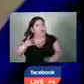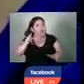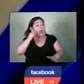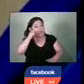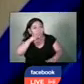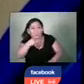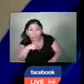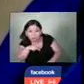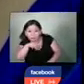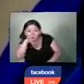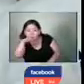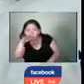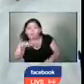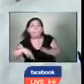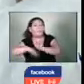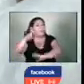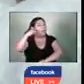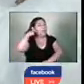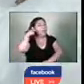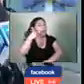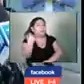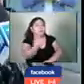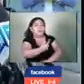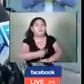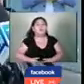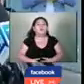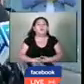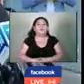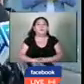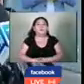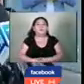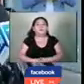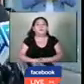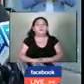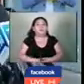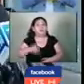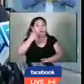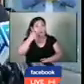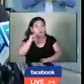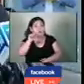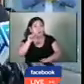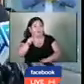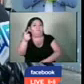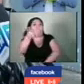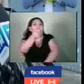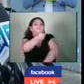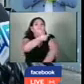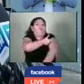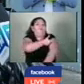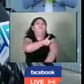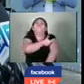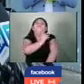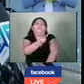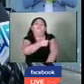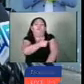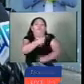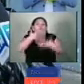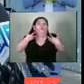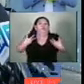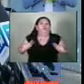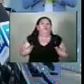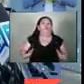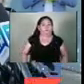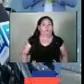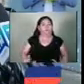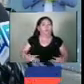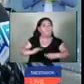priorizaría a personas inmunodeprimidas. Cuando usted aplica la vacuna, usted le está generando al cuerpo una manera de identificar